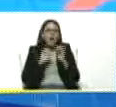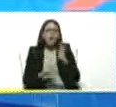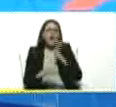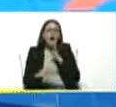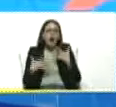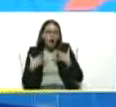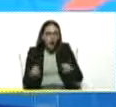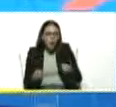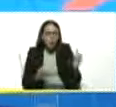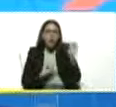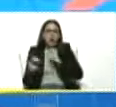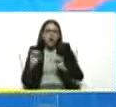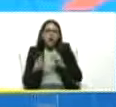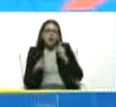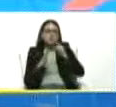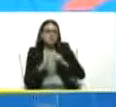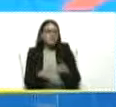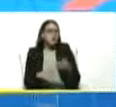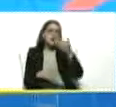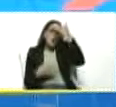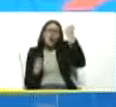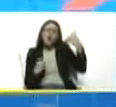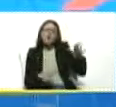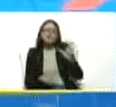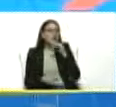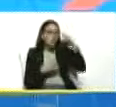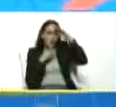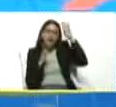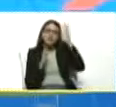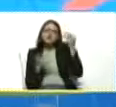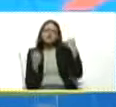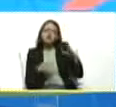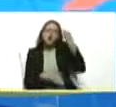a Dios gracias, para eso hay dólares, los importamos todos.